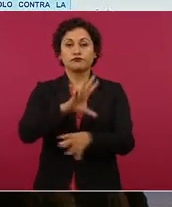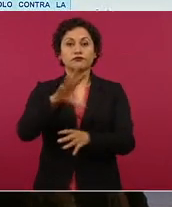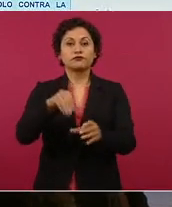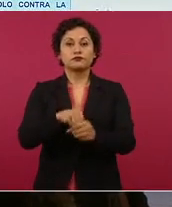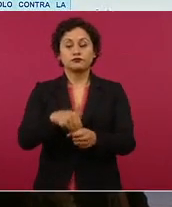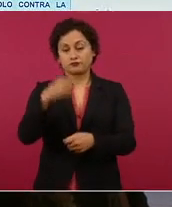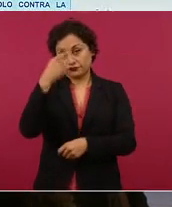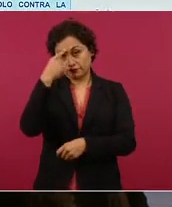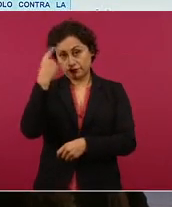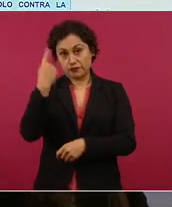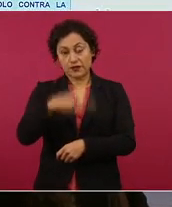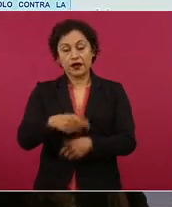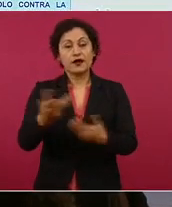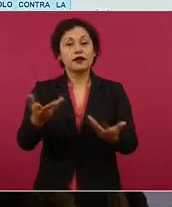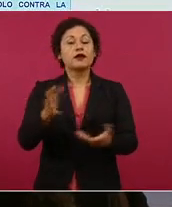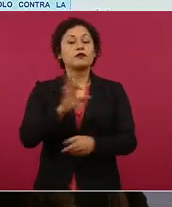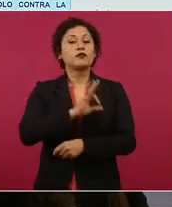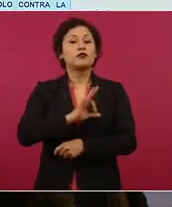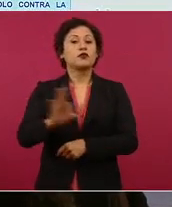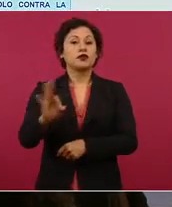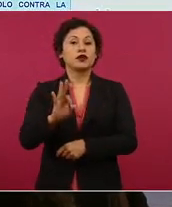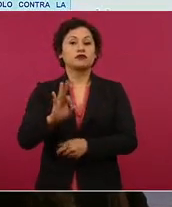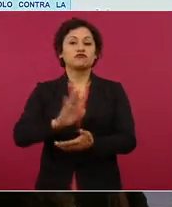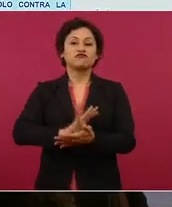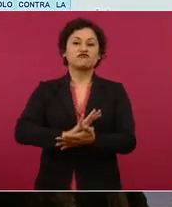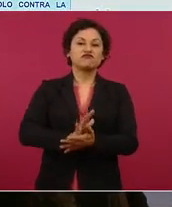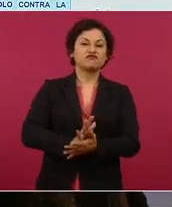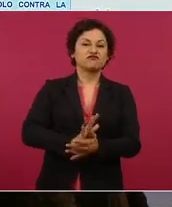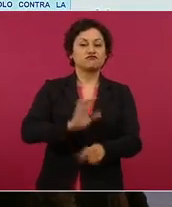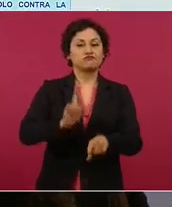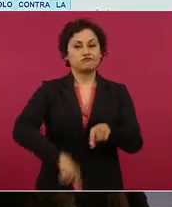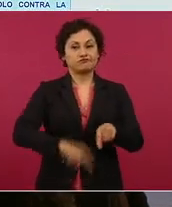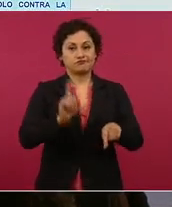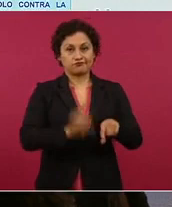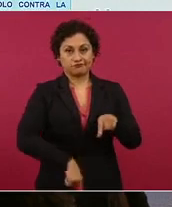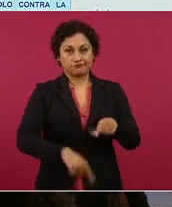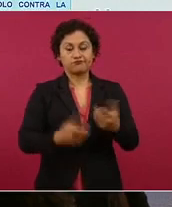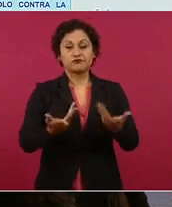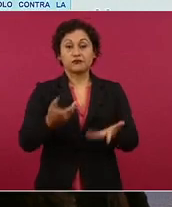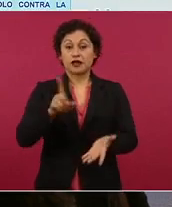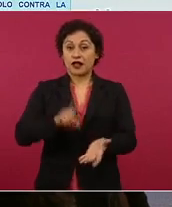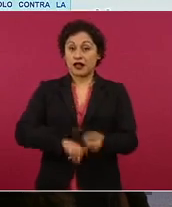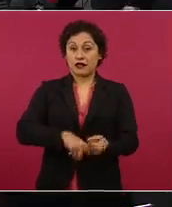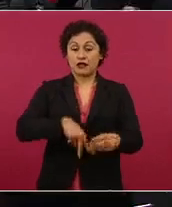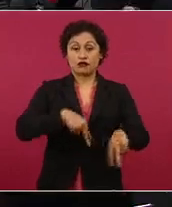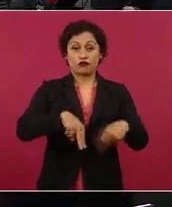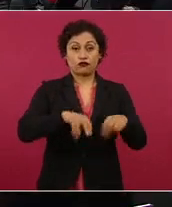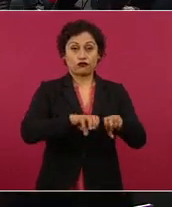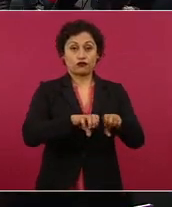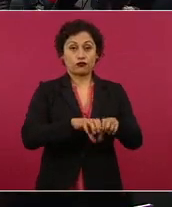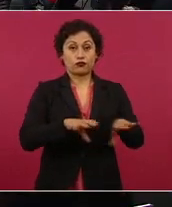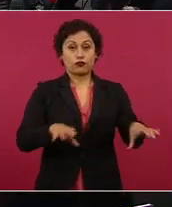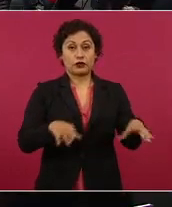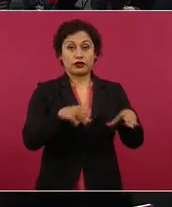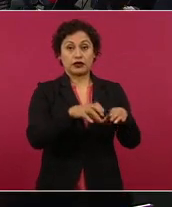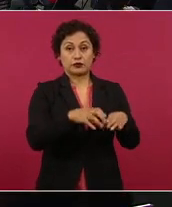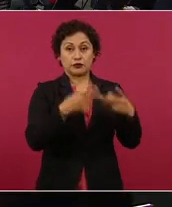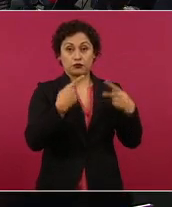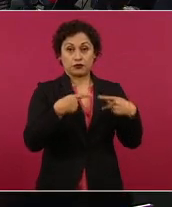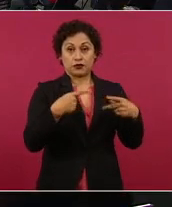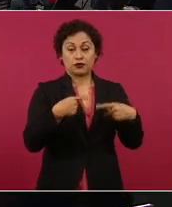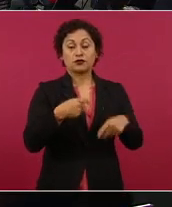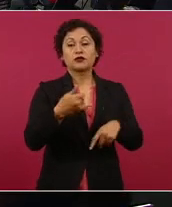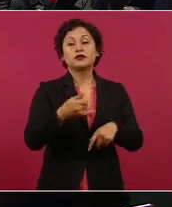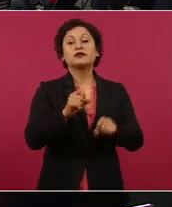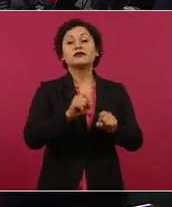precisamente para evitar prácticas discriminatorias, tanto entre jugadores de cada uno de los géneros,